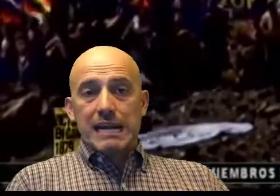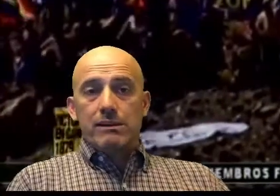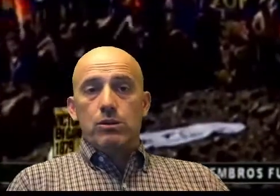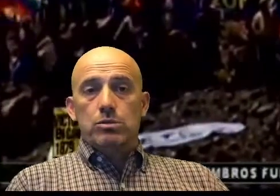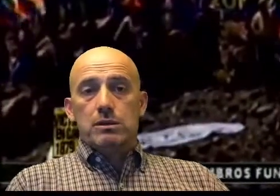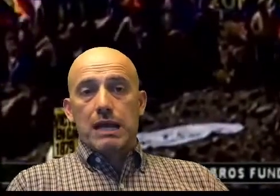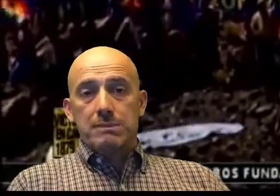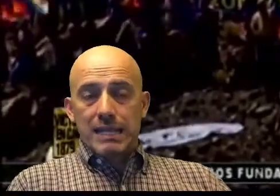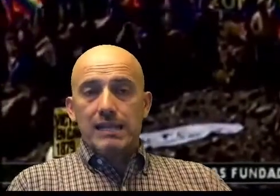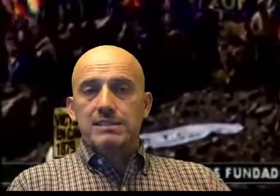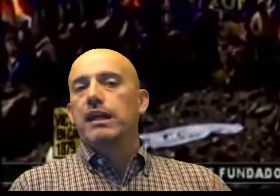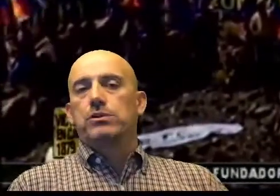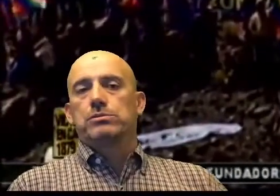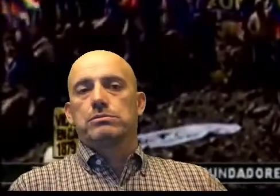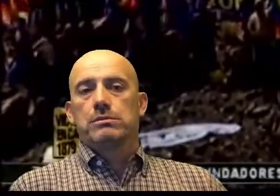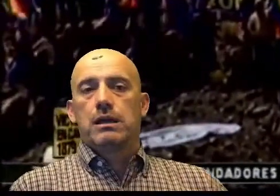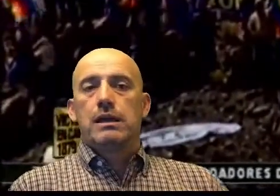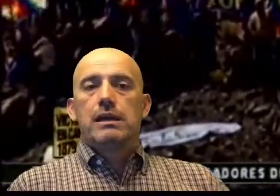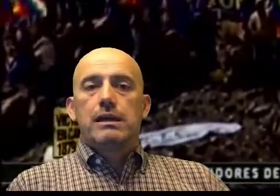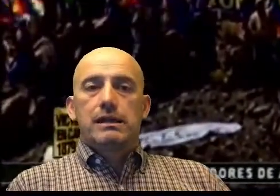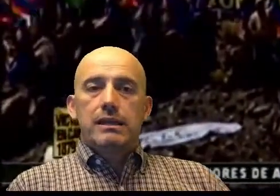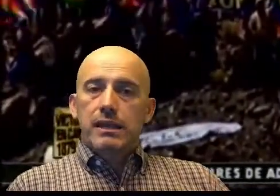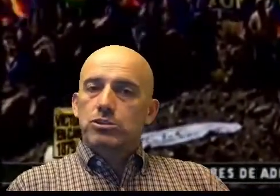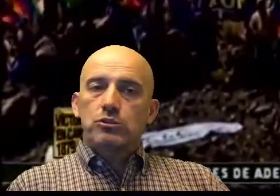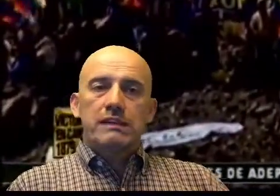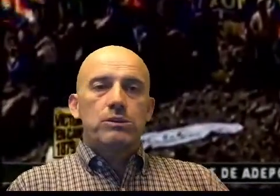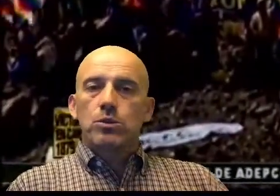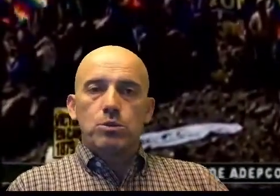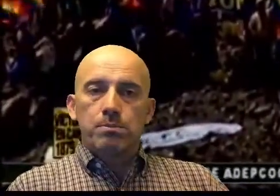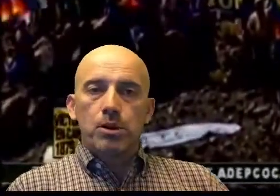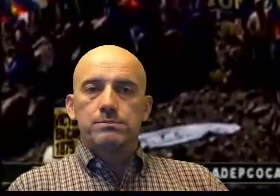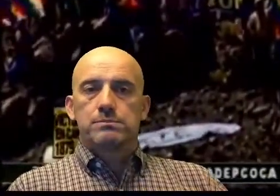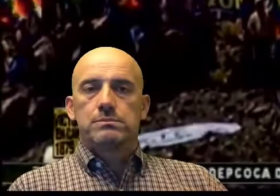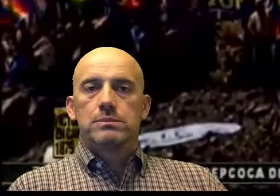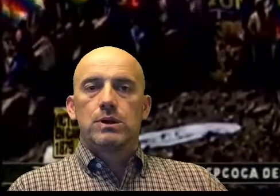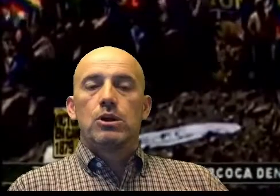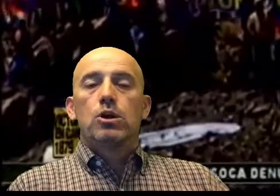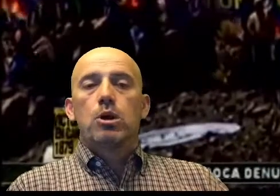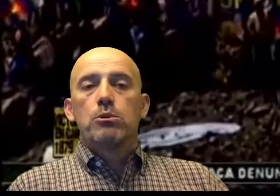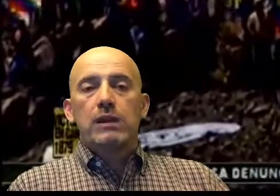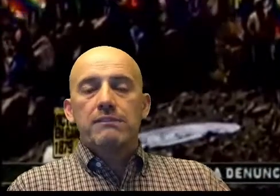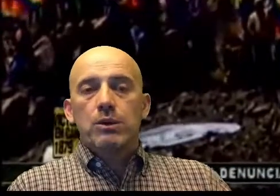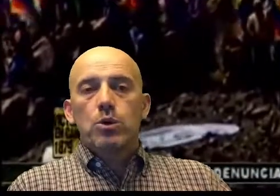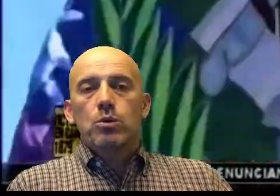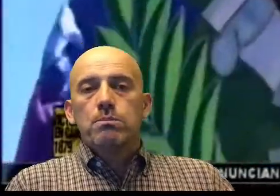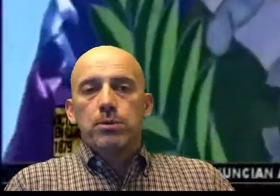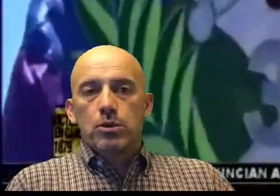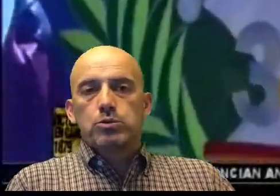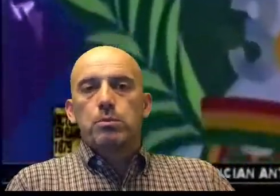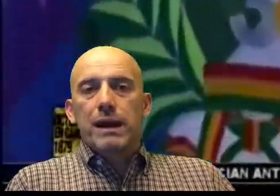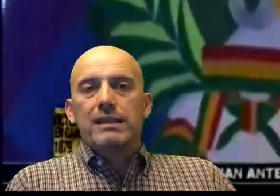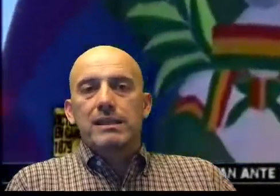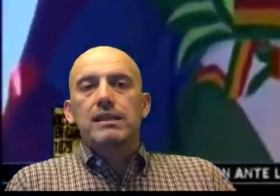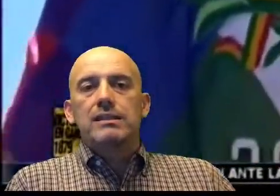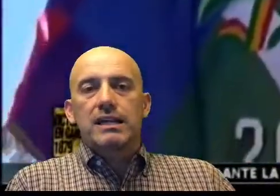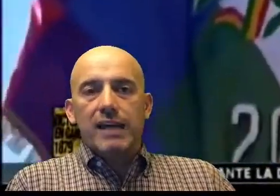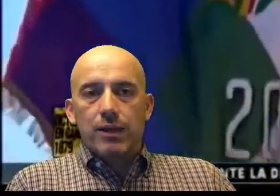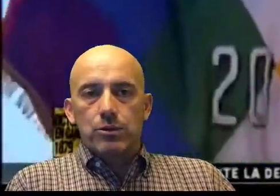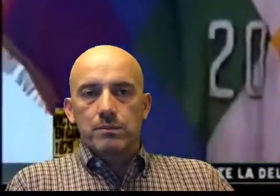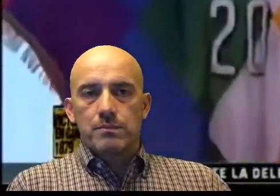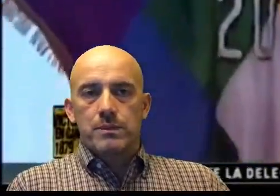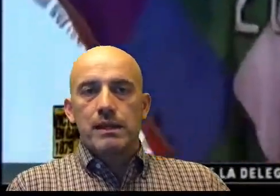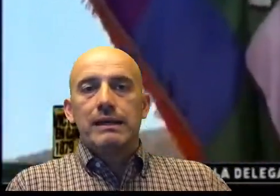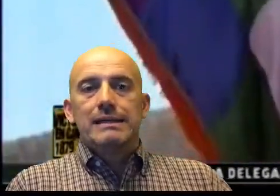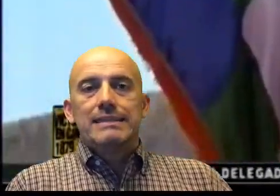que pagaban los capitales chilenos y eso obliga no lo cumplió como un nivel no cumplió su parte del